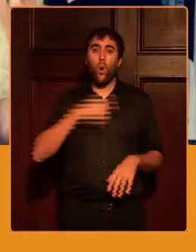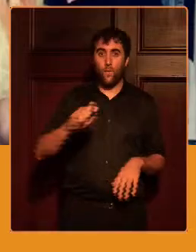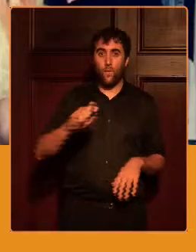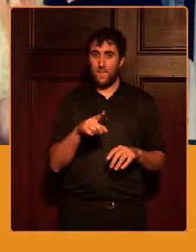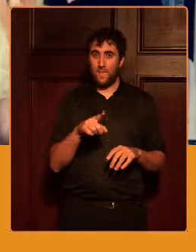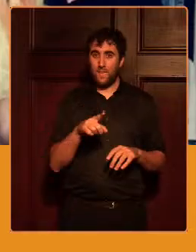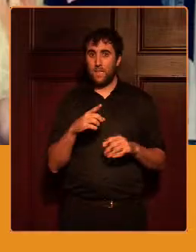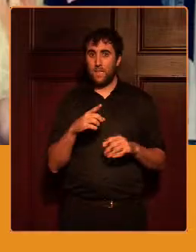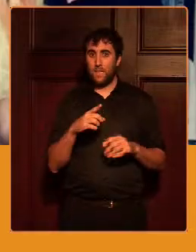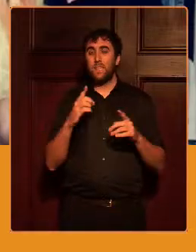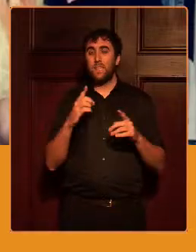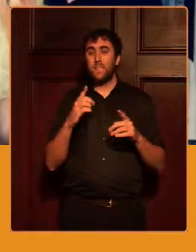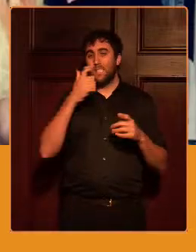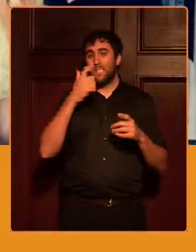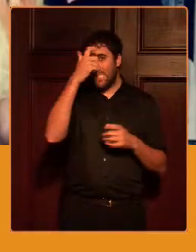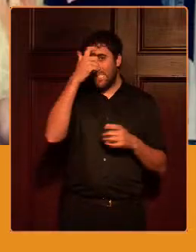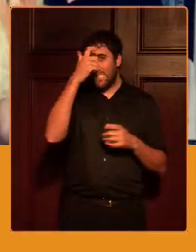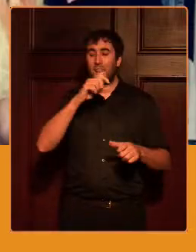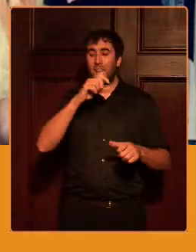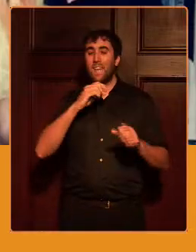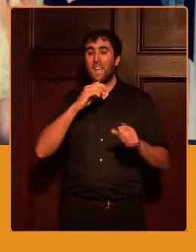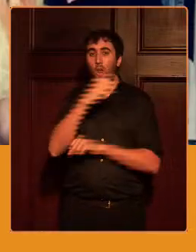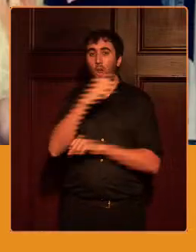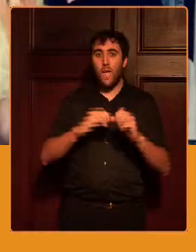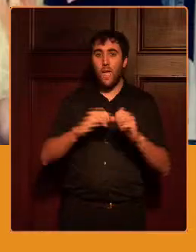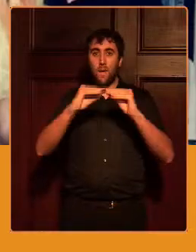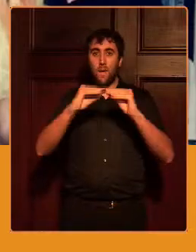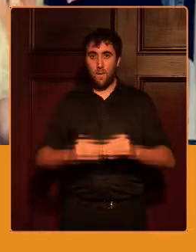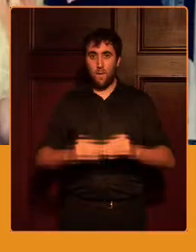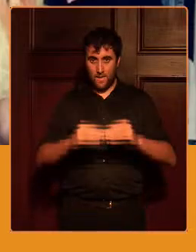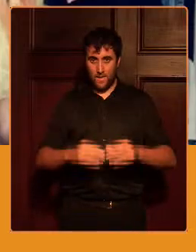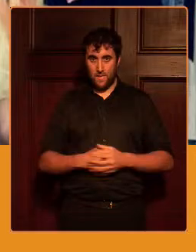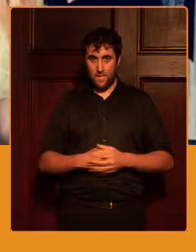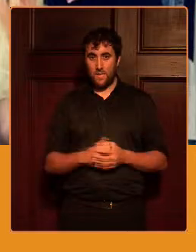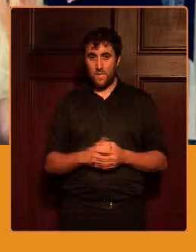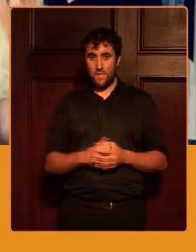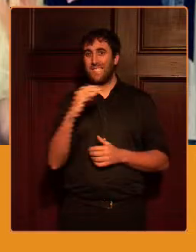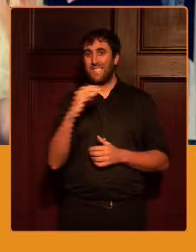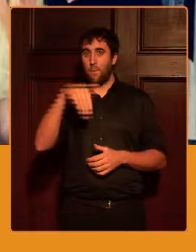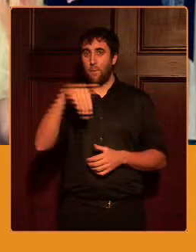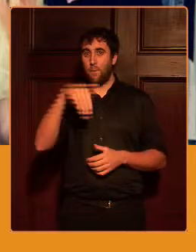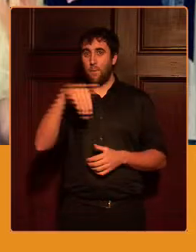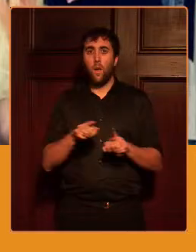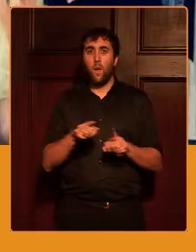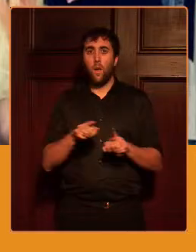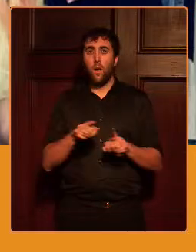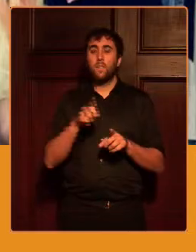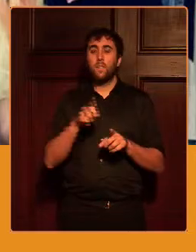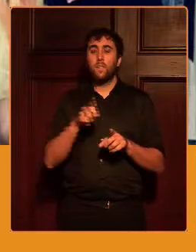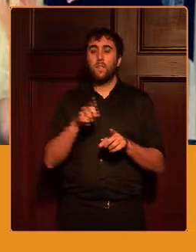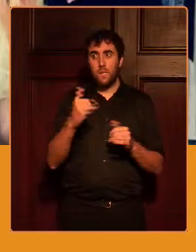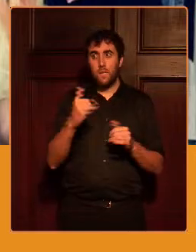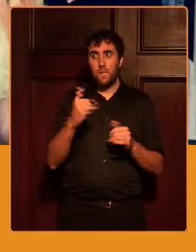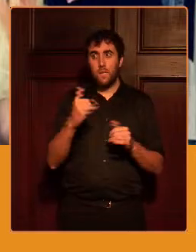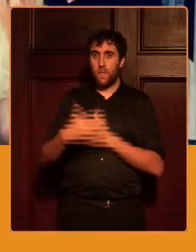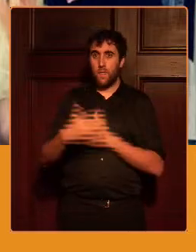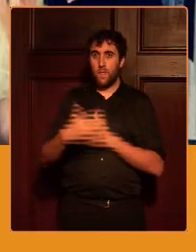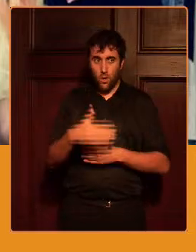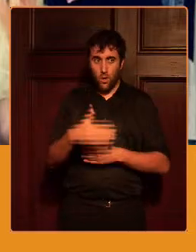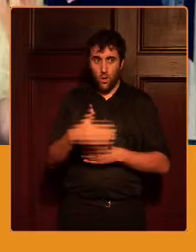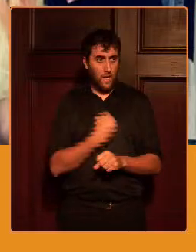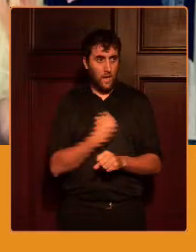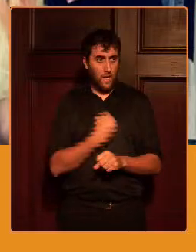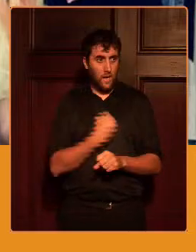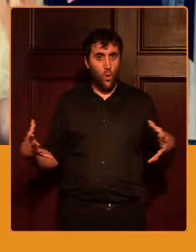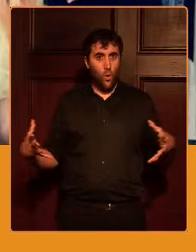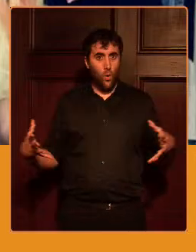STEM, en ciencia, tecnología, ingeniería y matemática. Esta es una línea de trabajo en Ceibal que ya tiene mucho desarrollo, pero en tiempos de